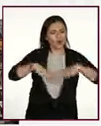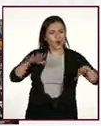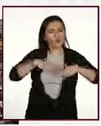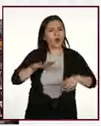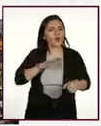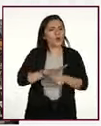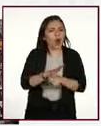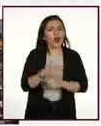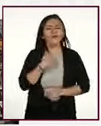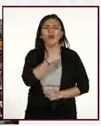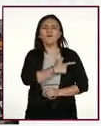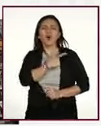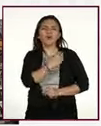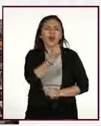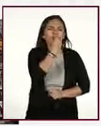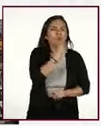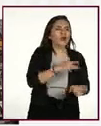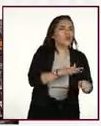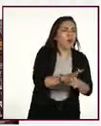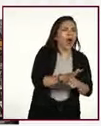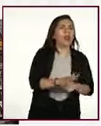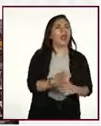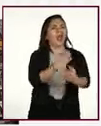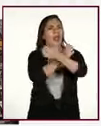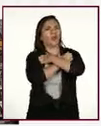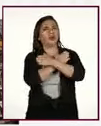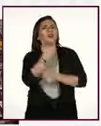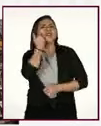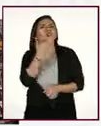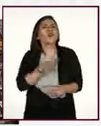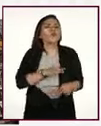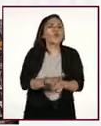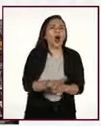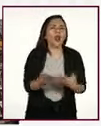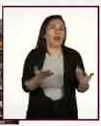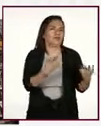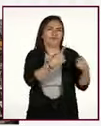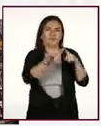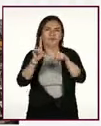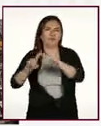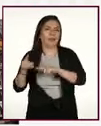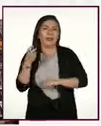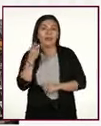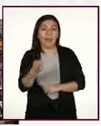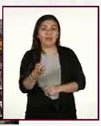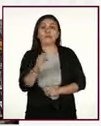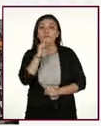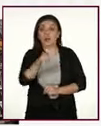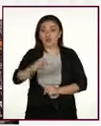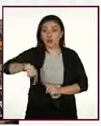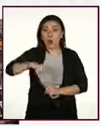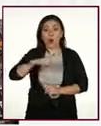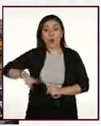comida les gusta, qué tipo de educación les gustaría, etcétera, ¿no? Y entonces nosotros como gobierno tenemos que estar